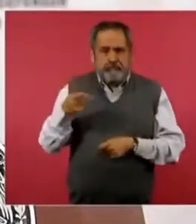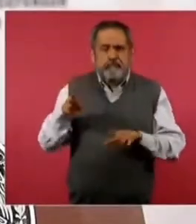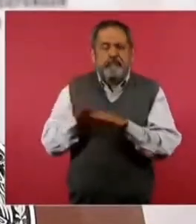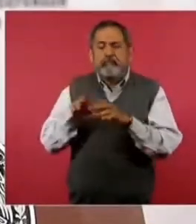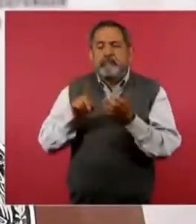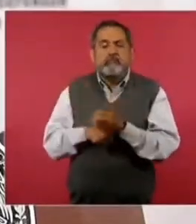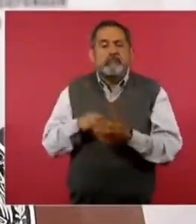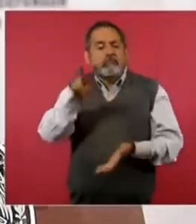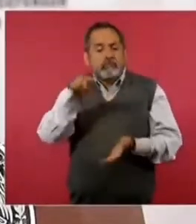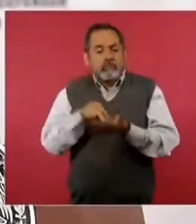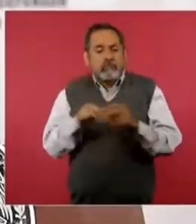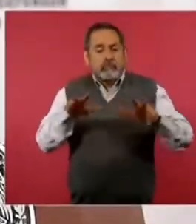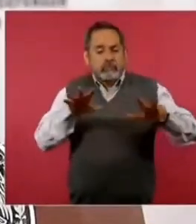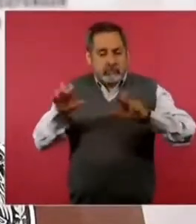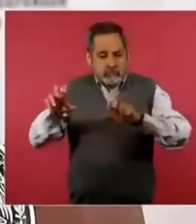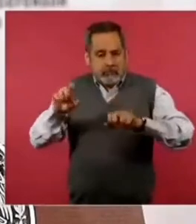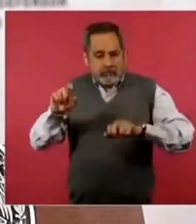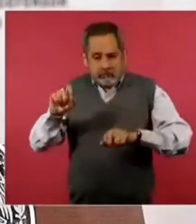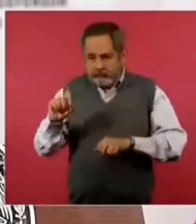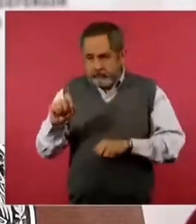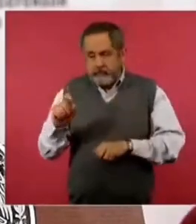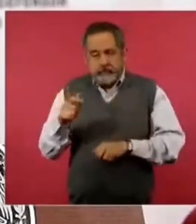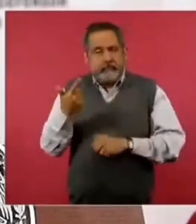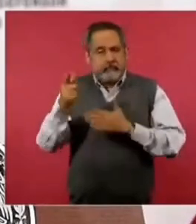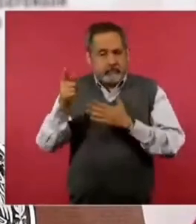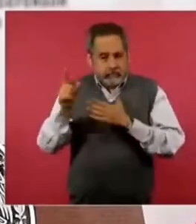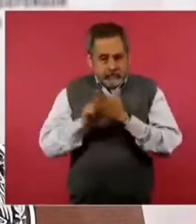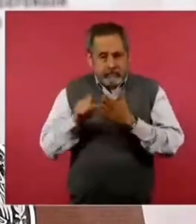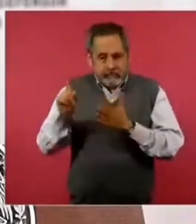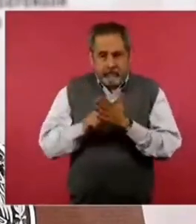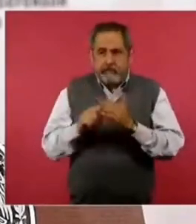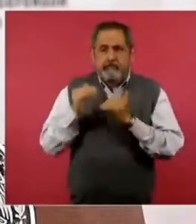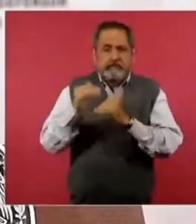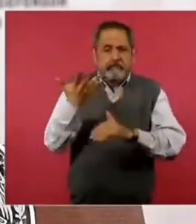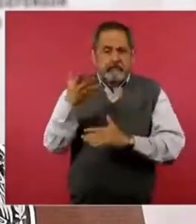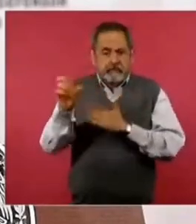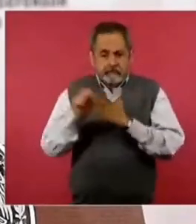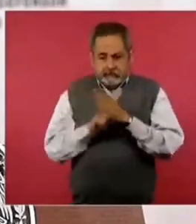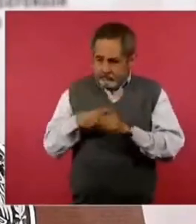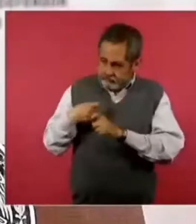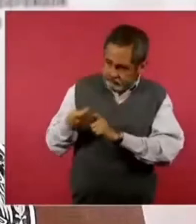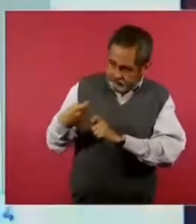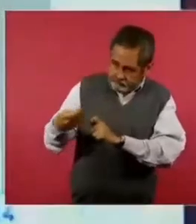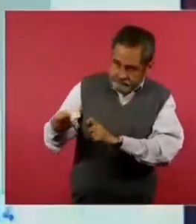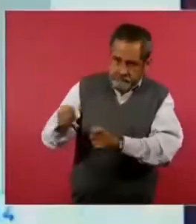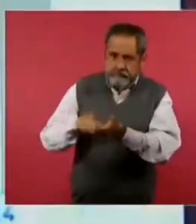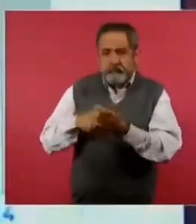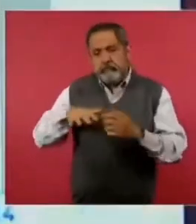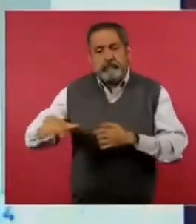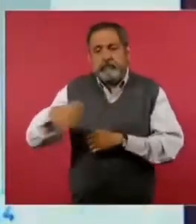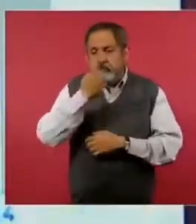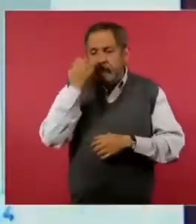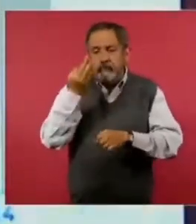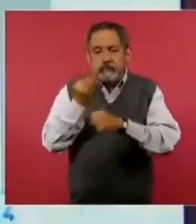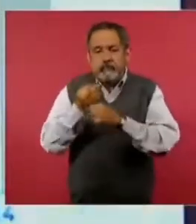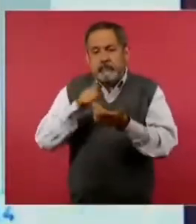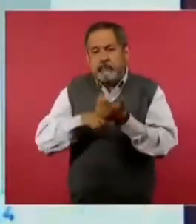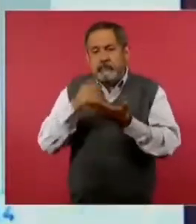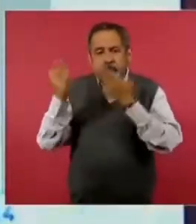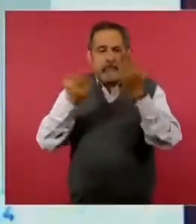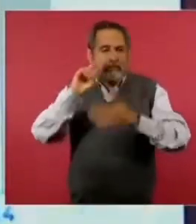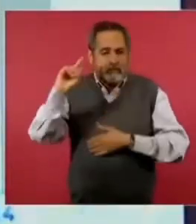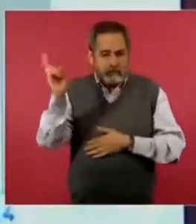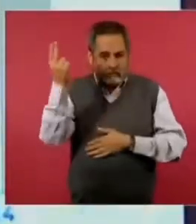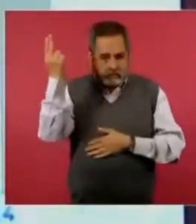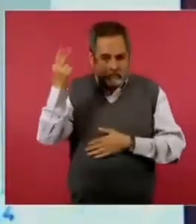2.800 pesos mensuales hasta por 10 meses a estudiantes de nivel licenciatura que